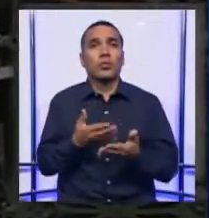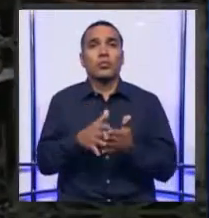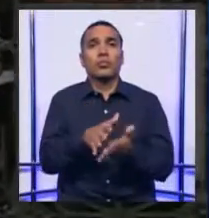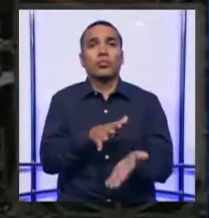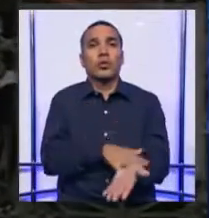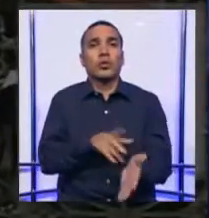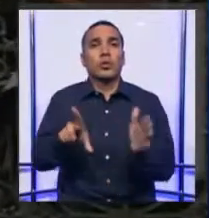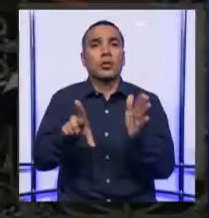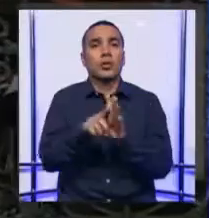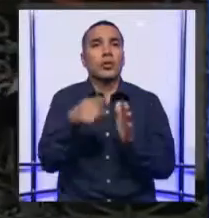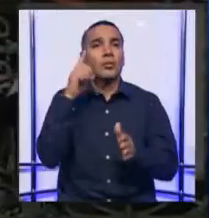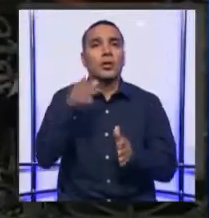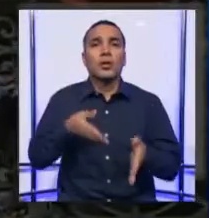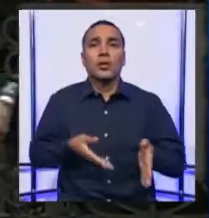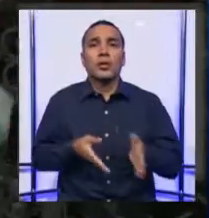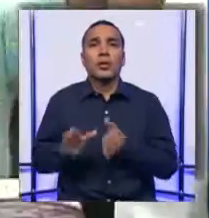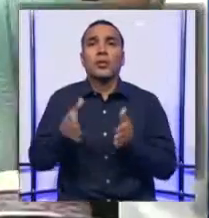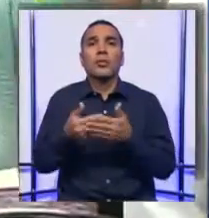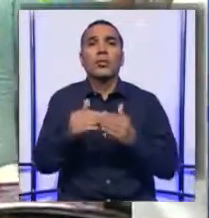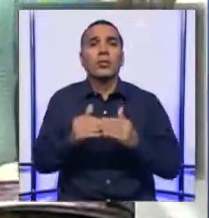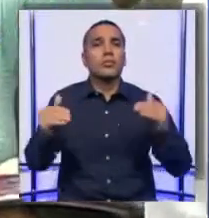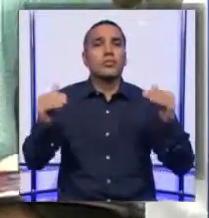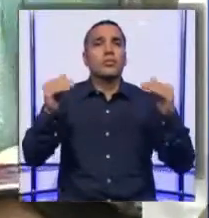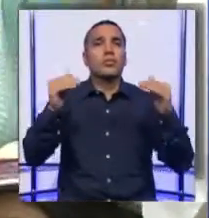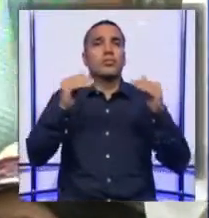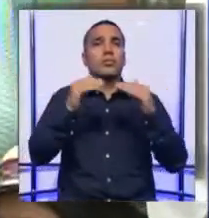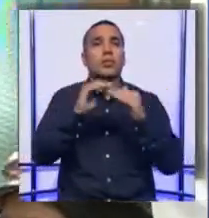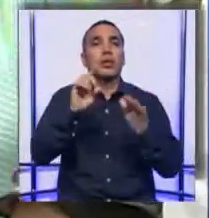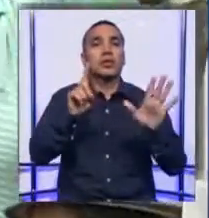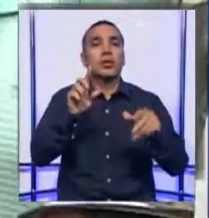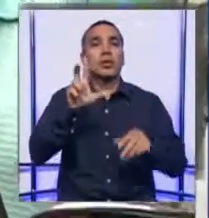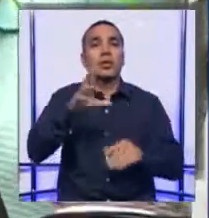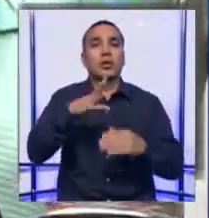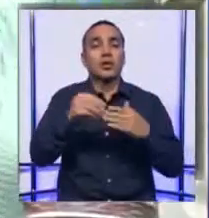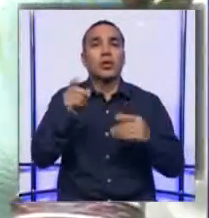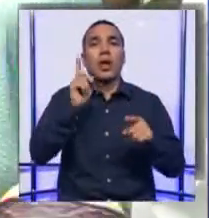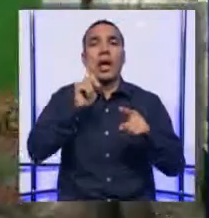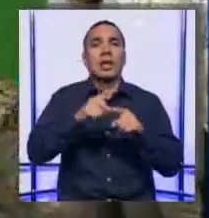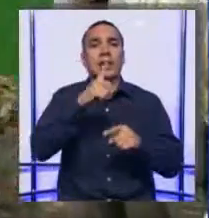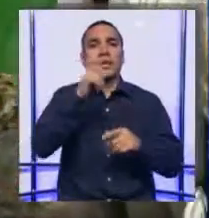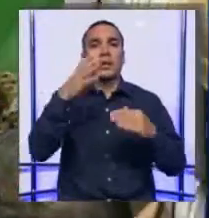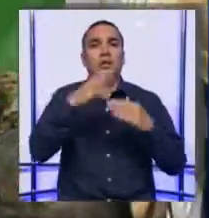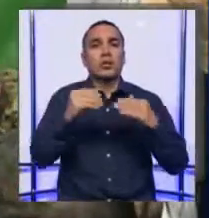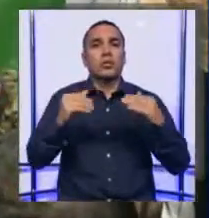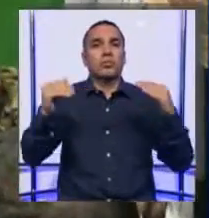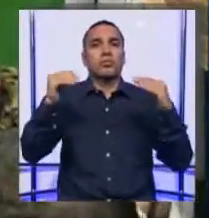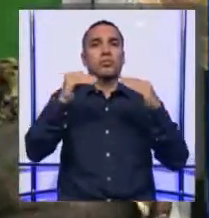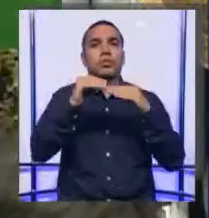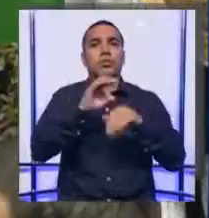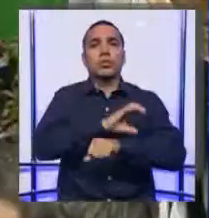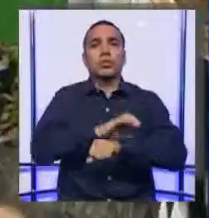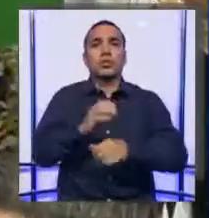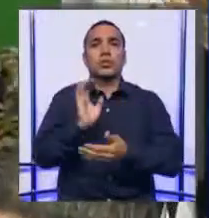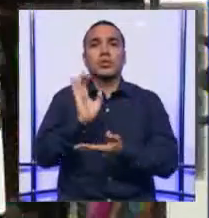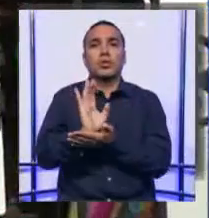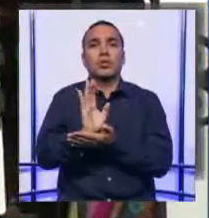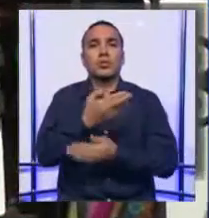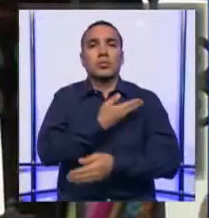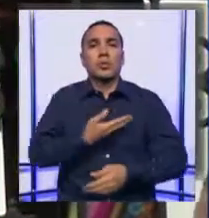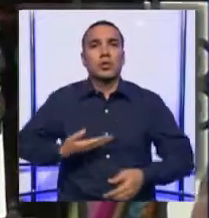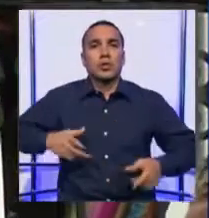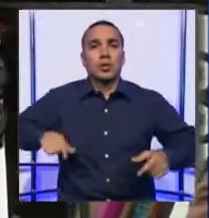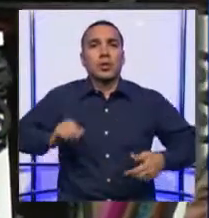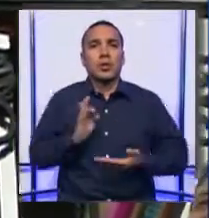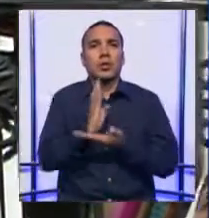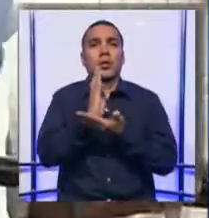de ley para viabilizar el incremento de 63 a 100 dólares las pensiones jubilares de sus miembros. El presidente Moreno fue